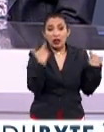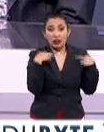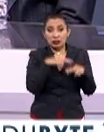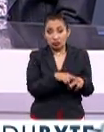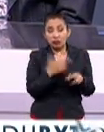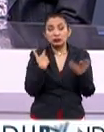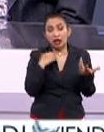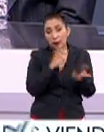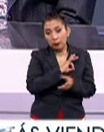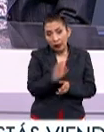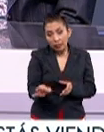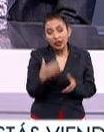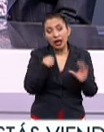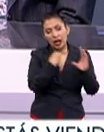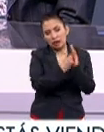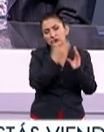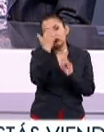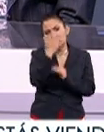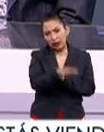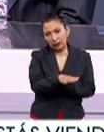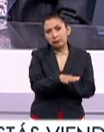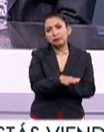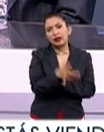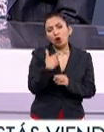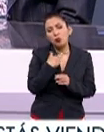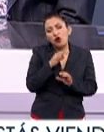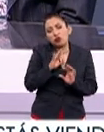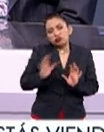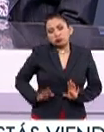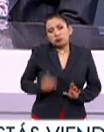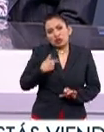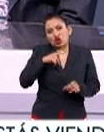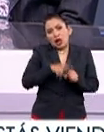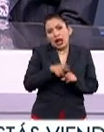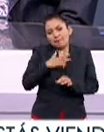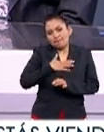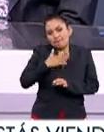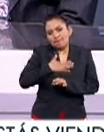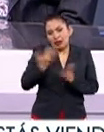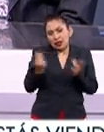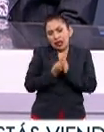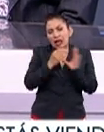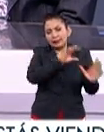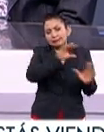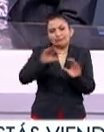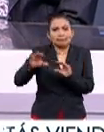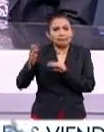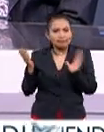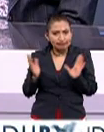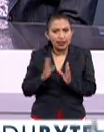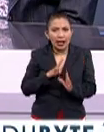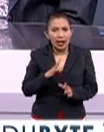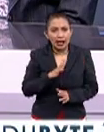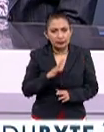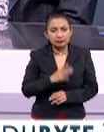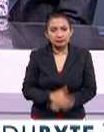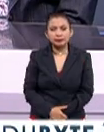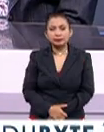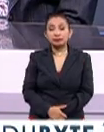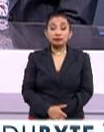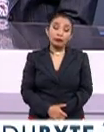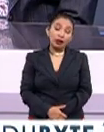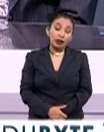ha tenido la posibilidad de dar clases sabe que pues tiene una forma muy personal o muy particular de impartir la materia,